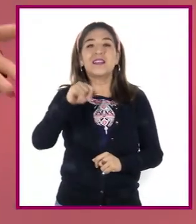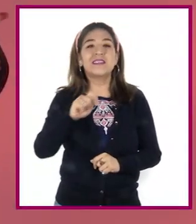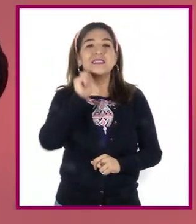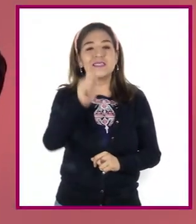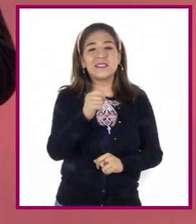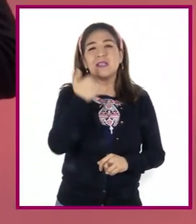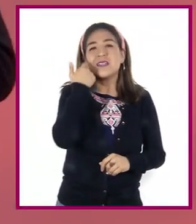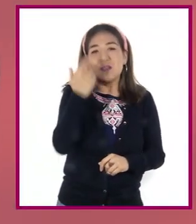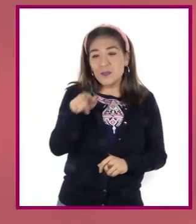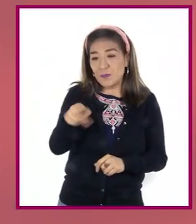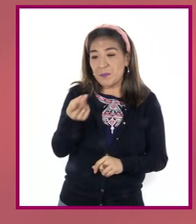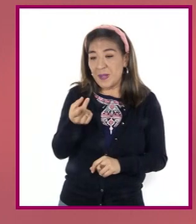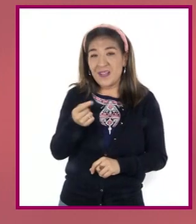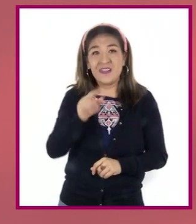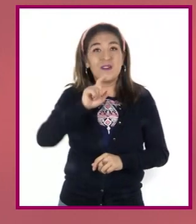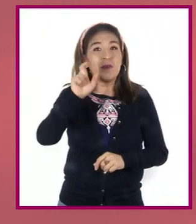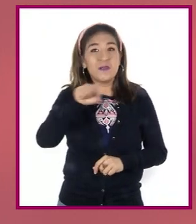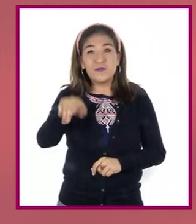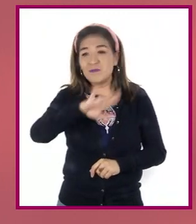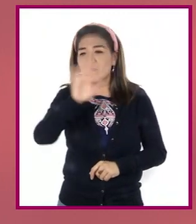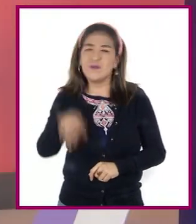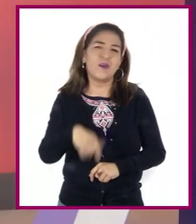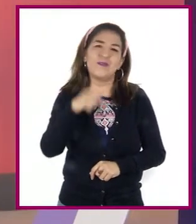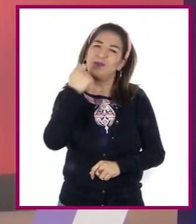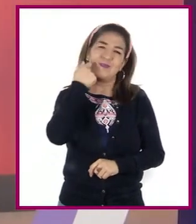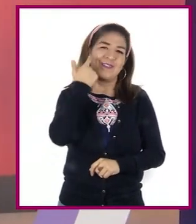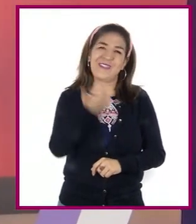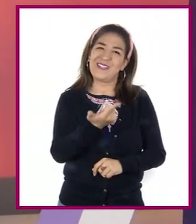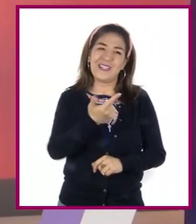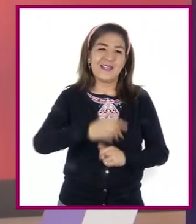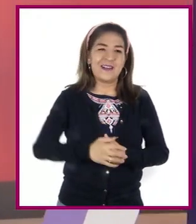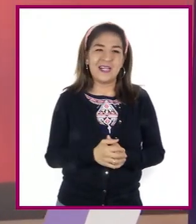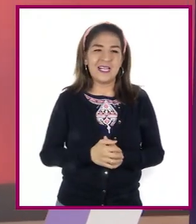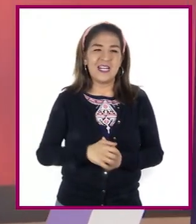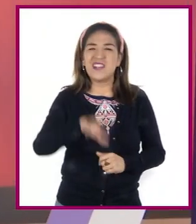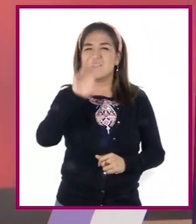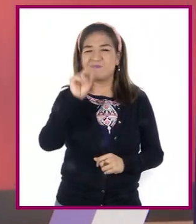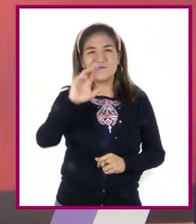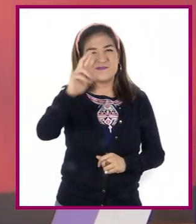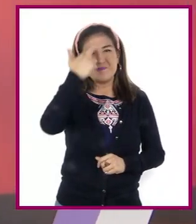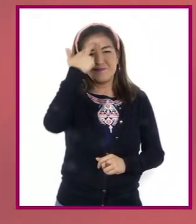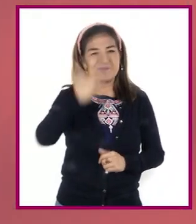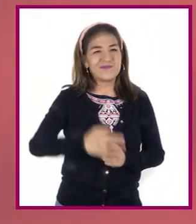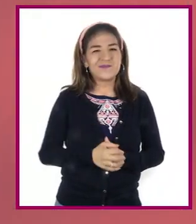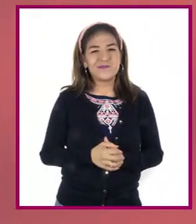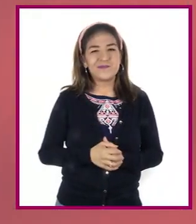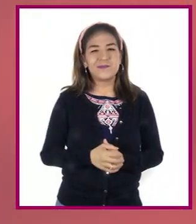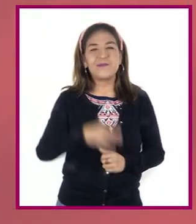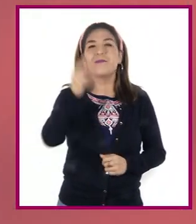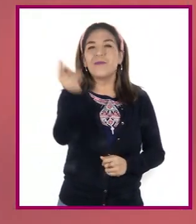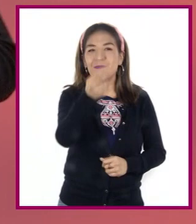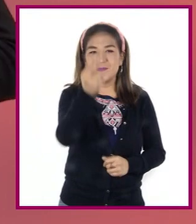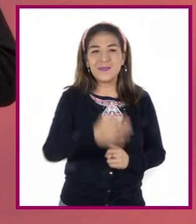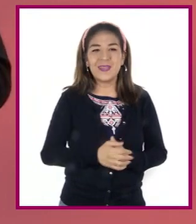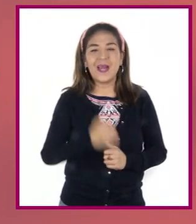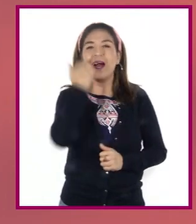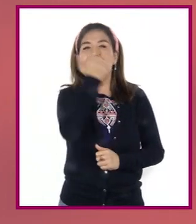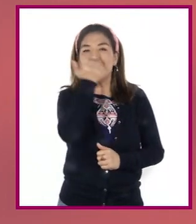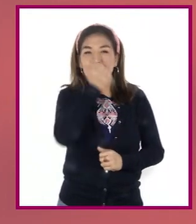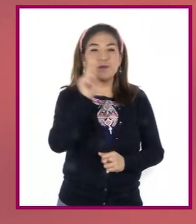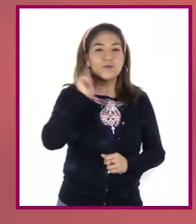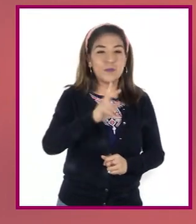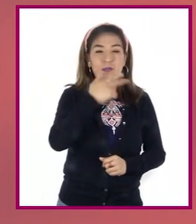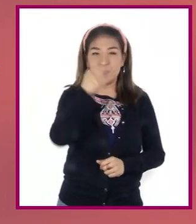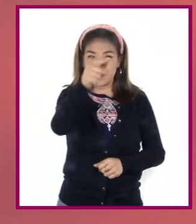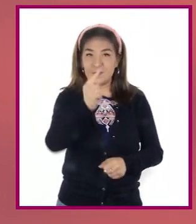la vida de su perrita se extinguiera. Eso no lo recuerdo, profesora. ¿Ustedes, alumnas y alumnos,